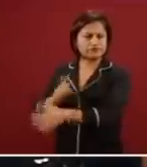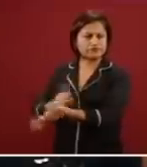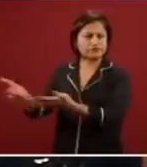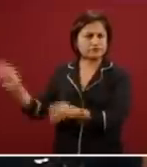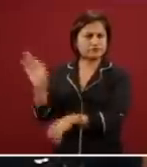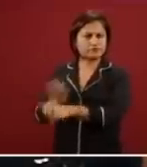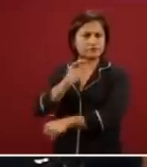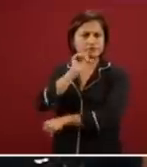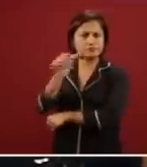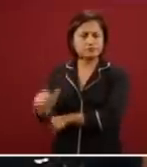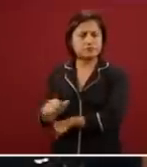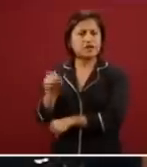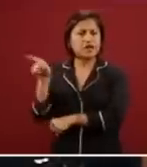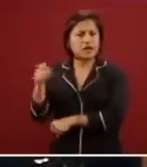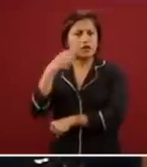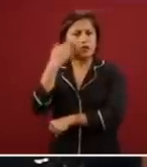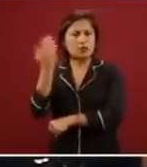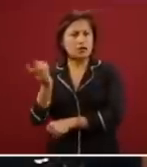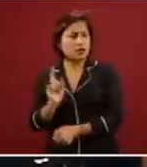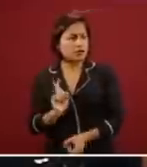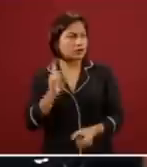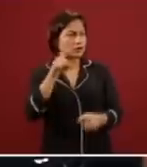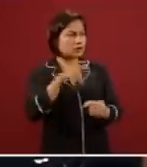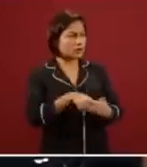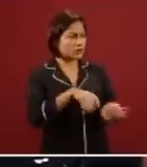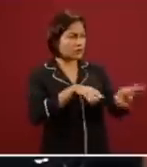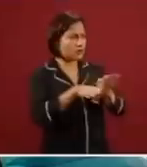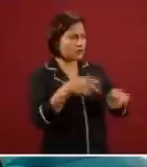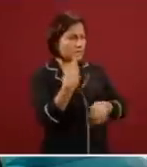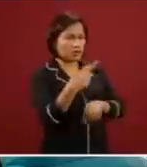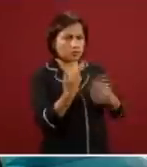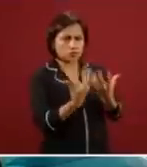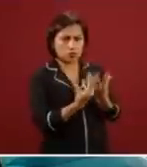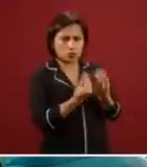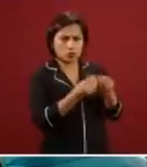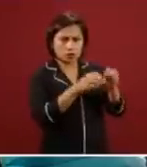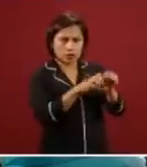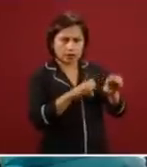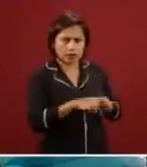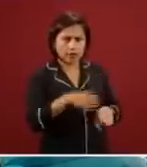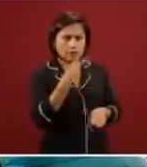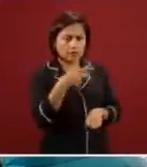cuando la bandera de su gobierno es no a la corrupción, presidente? Bueno,